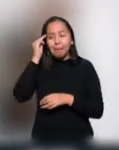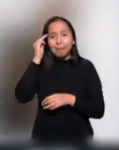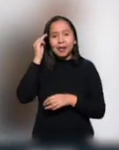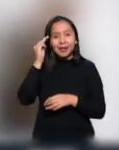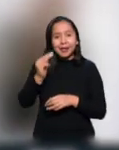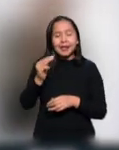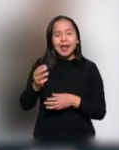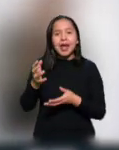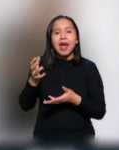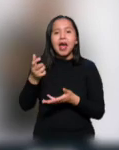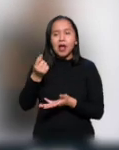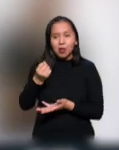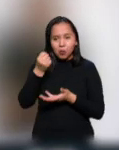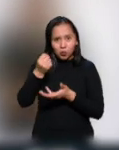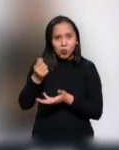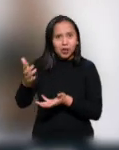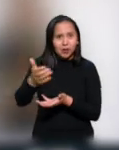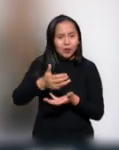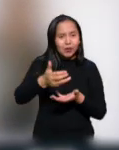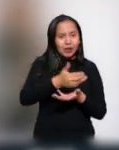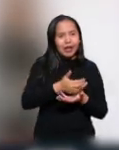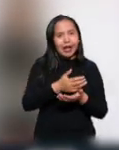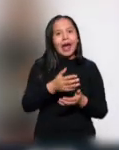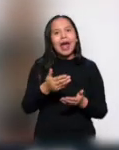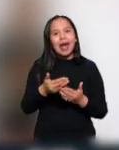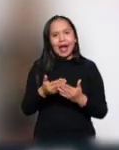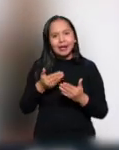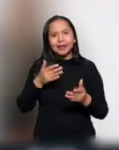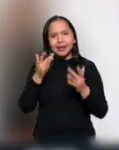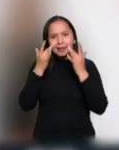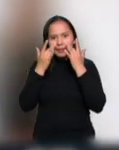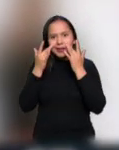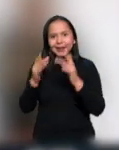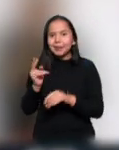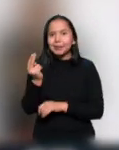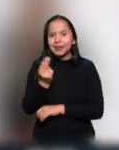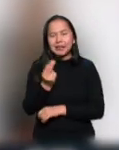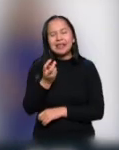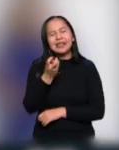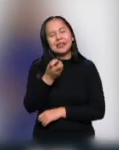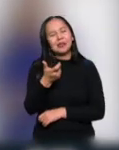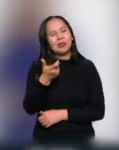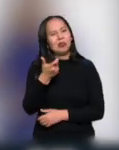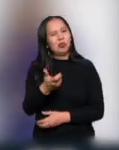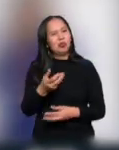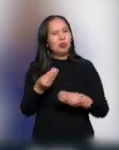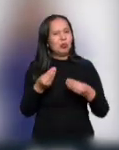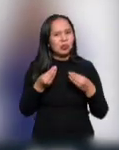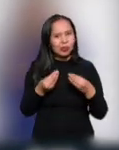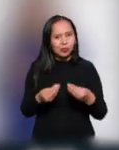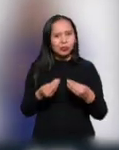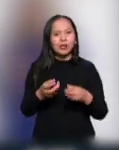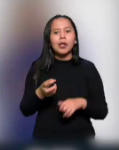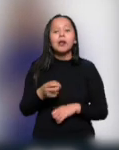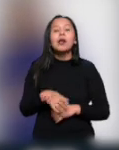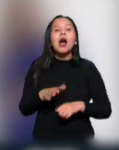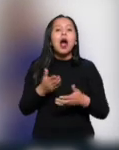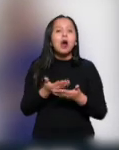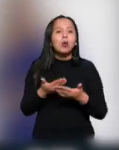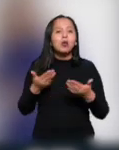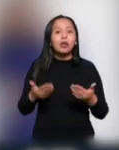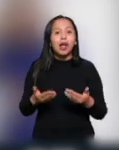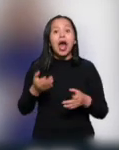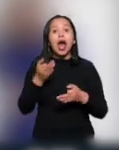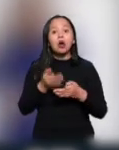y ministras cuando se retiran de la Corte, que es un montón de dinero. Entonces, ¿por qué presentan